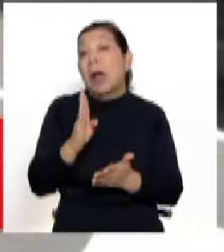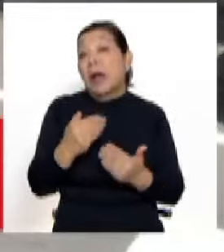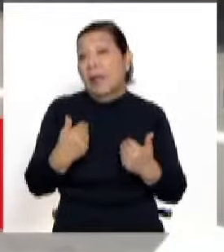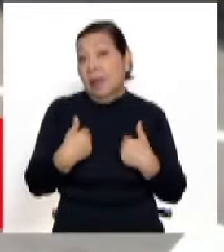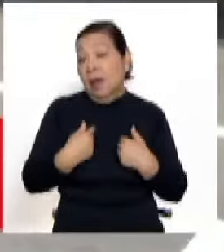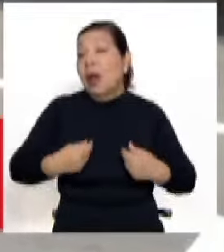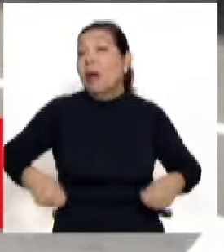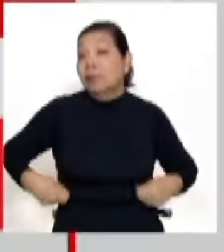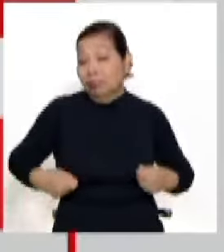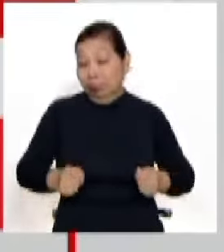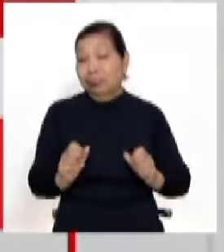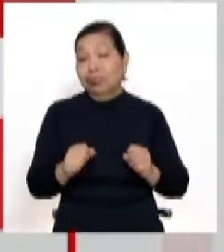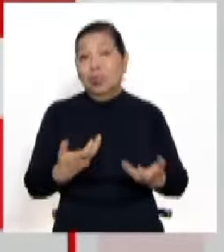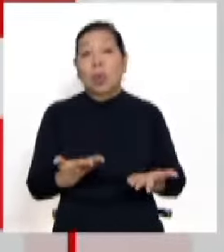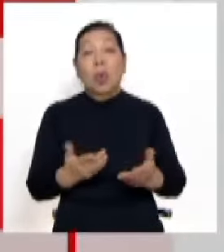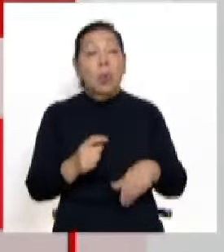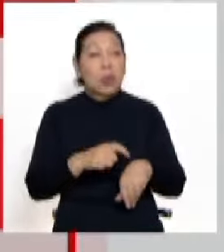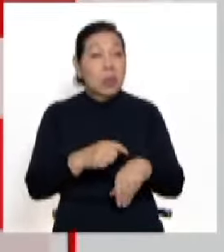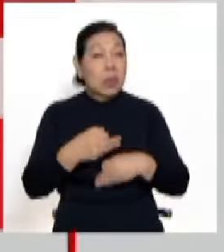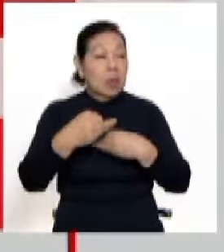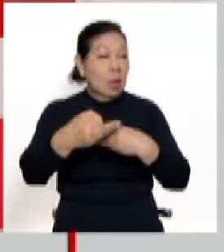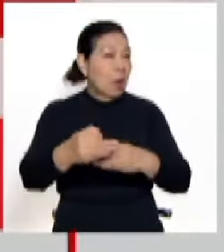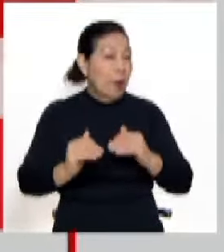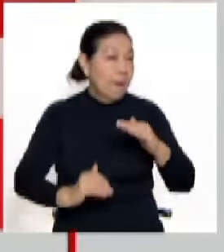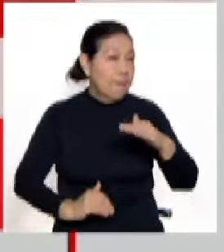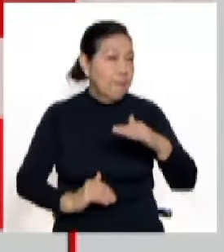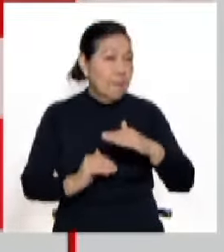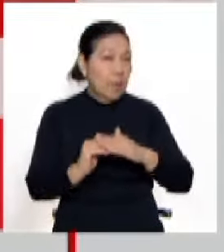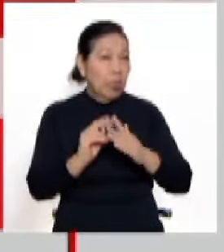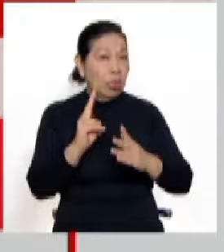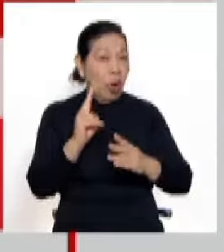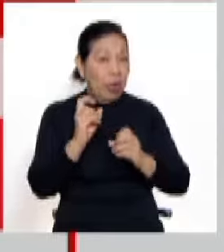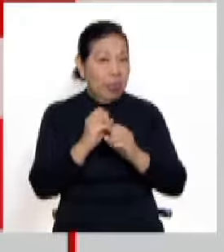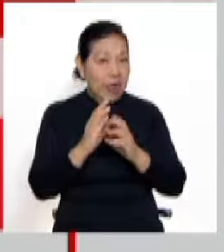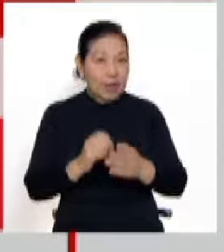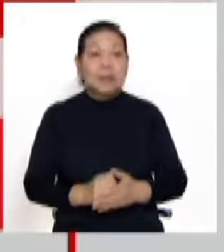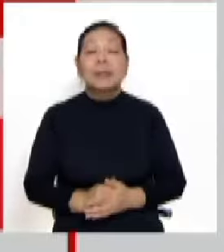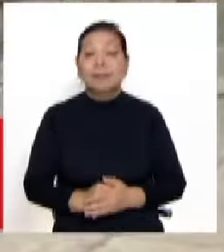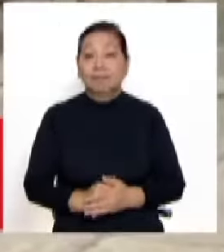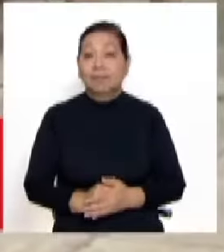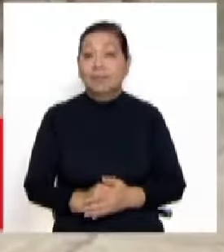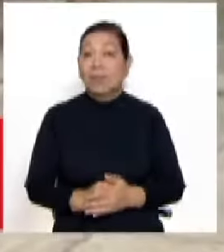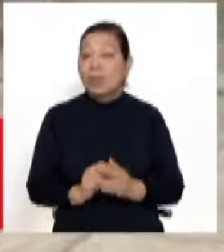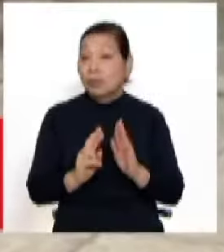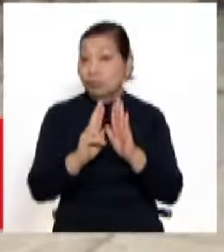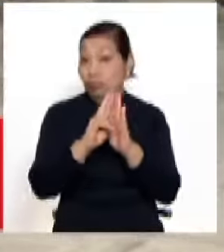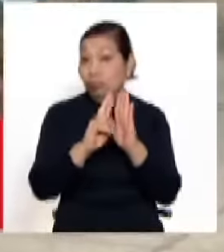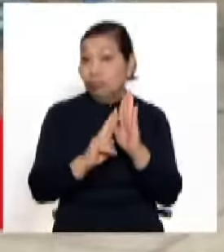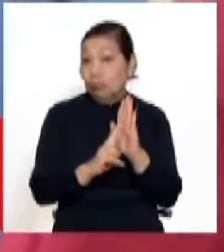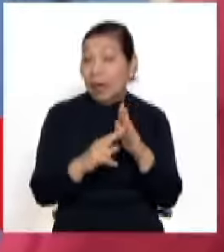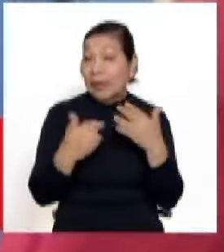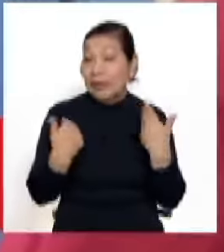debe desembolsar el dinero en un plazo no mayor de 2 días hábiles.